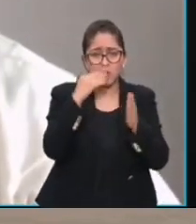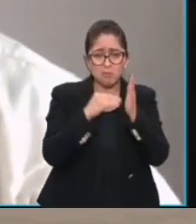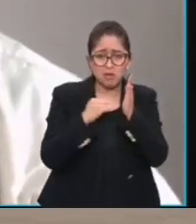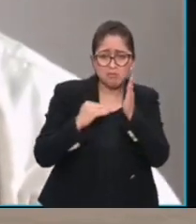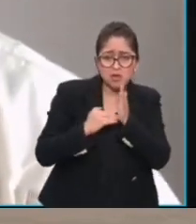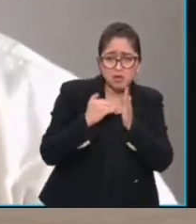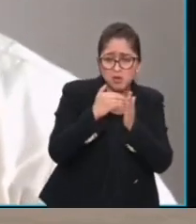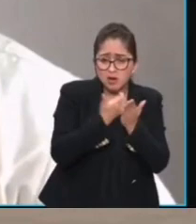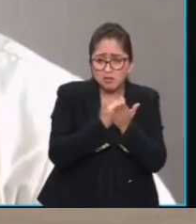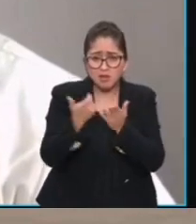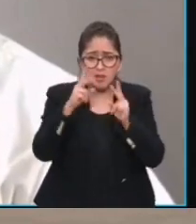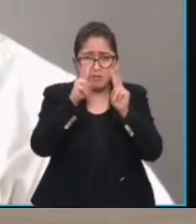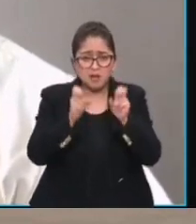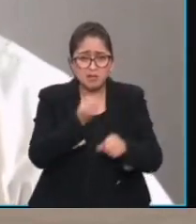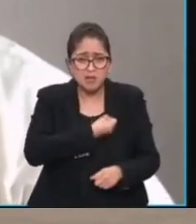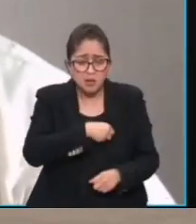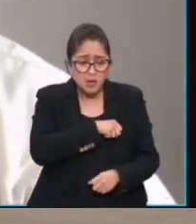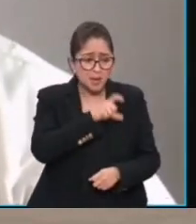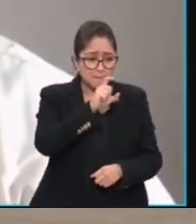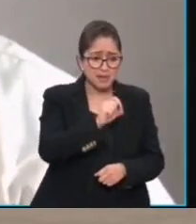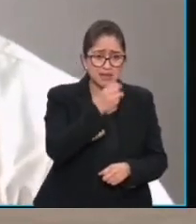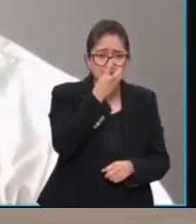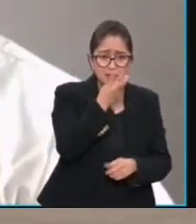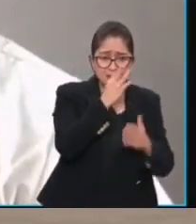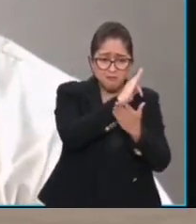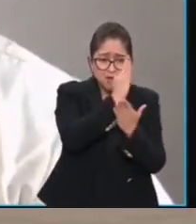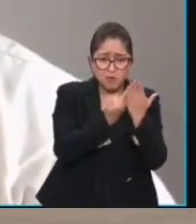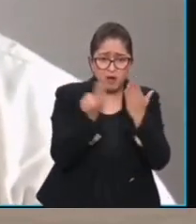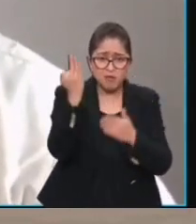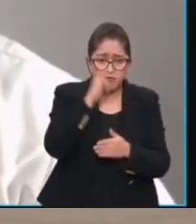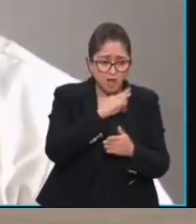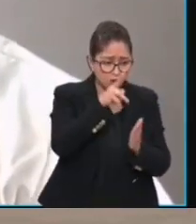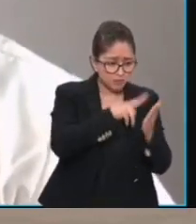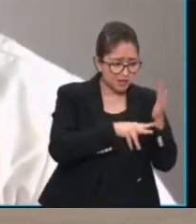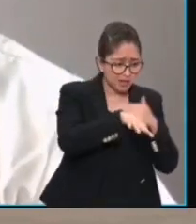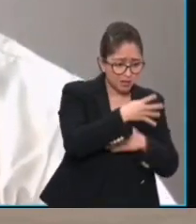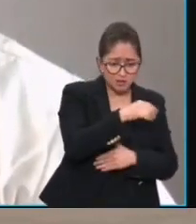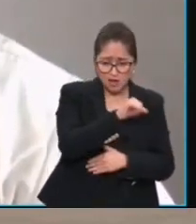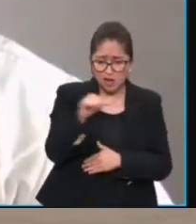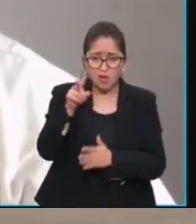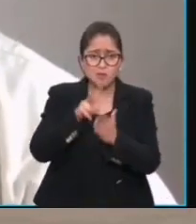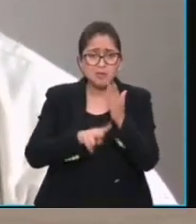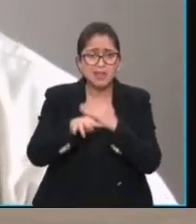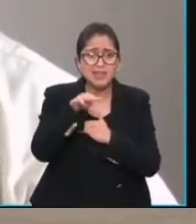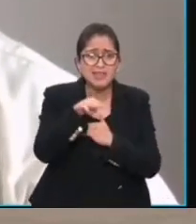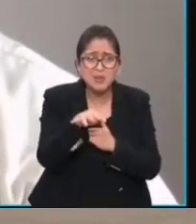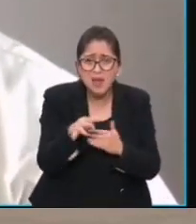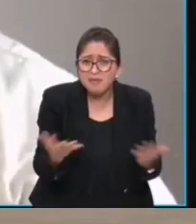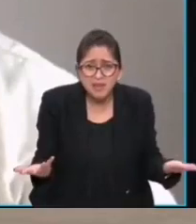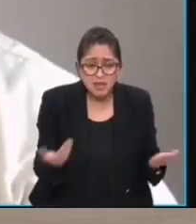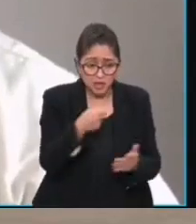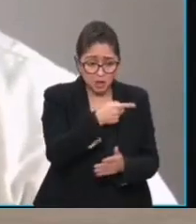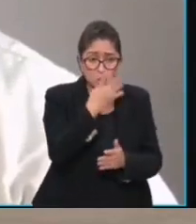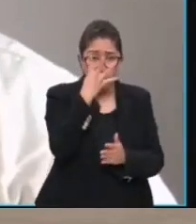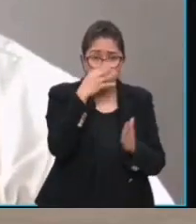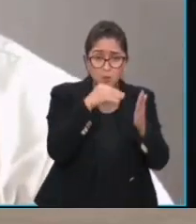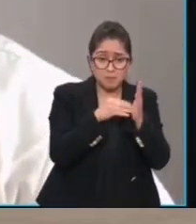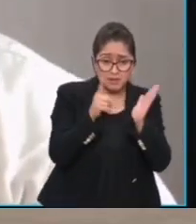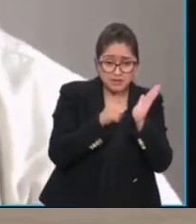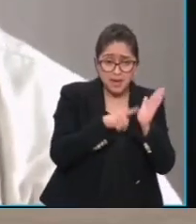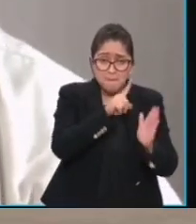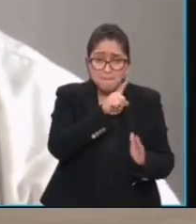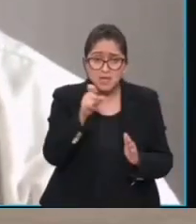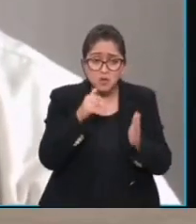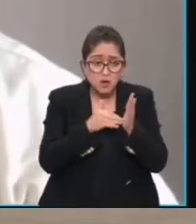salud, 23,000 facturas falsas fueron detectadas de 2014 a 2019 nada más, y que con esos 4,100 millones de